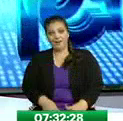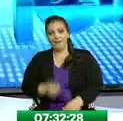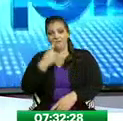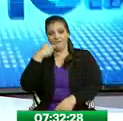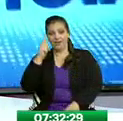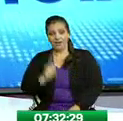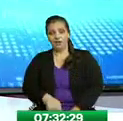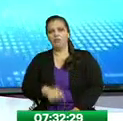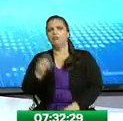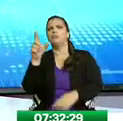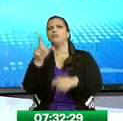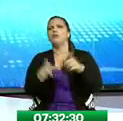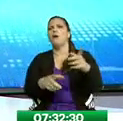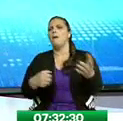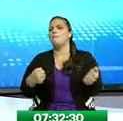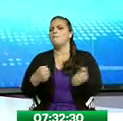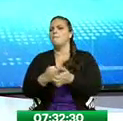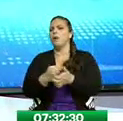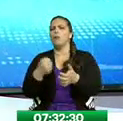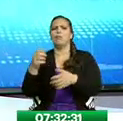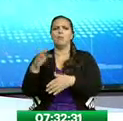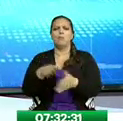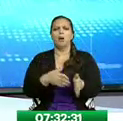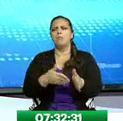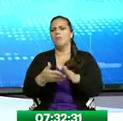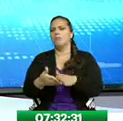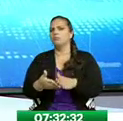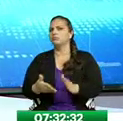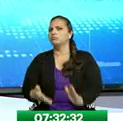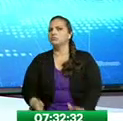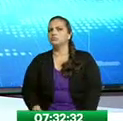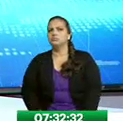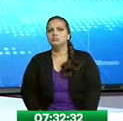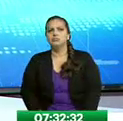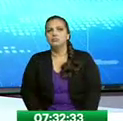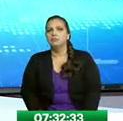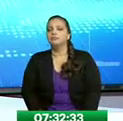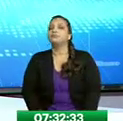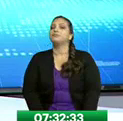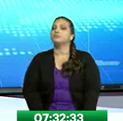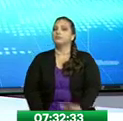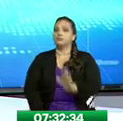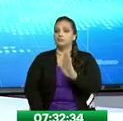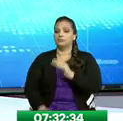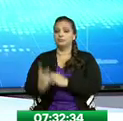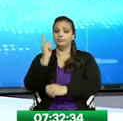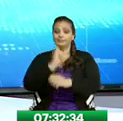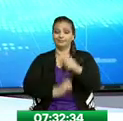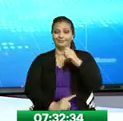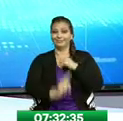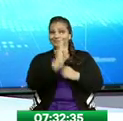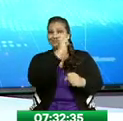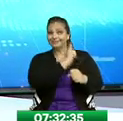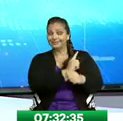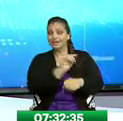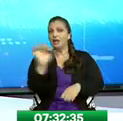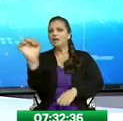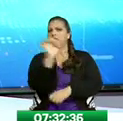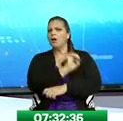implicados buses de servicio público. Además, afirman que el número de víctimas mortales disminuyó en el